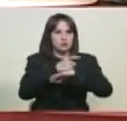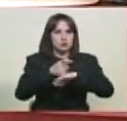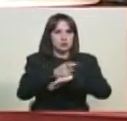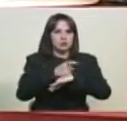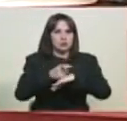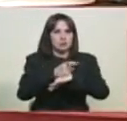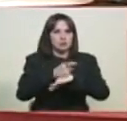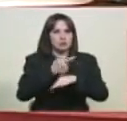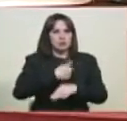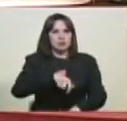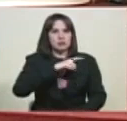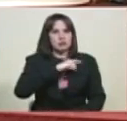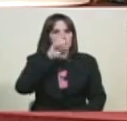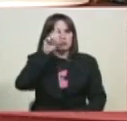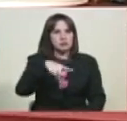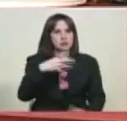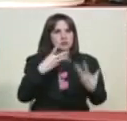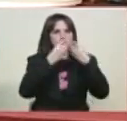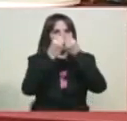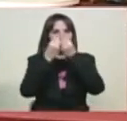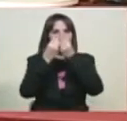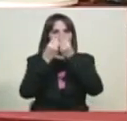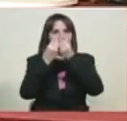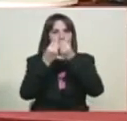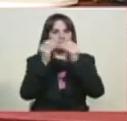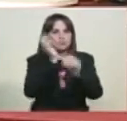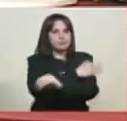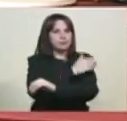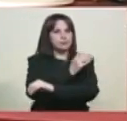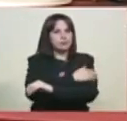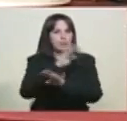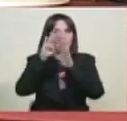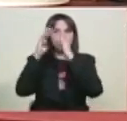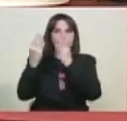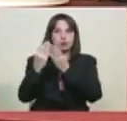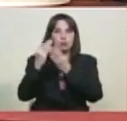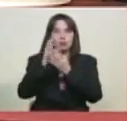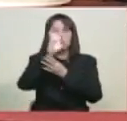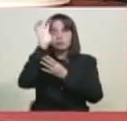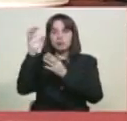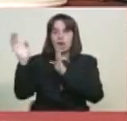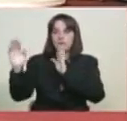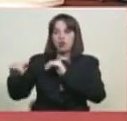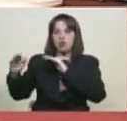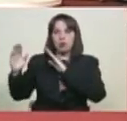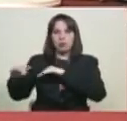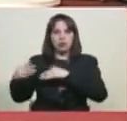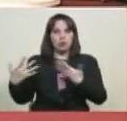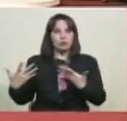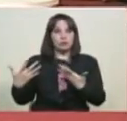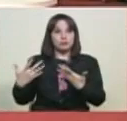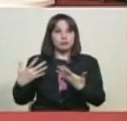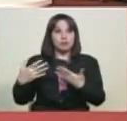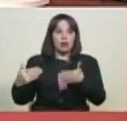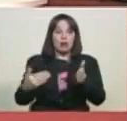José María Aznar, por la derecha del mundo, por los poderes fácticos de